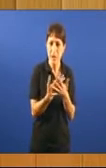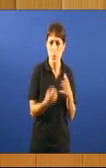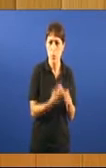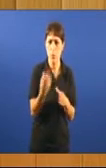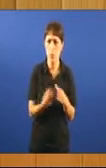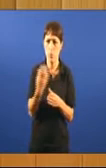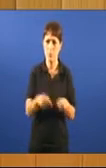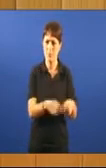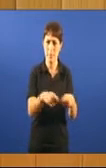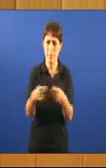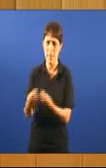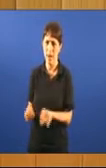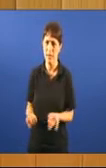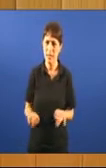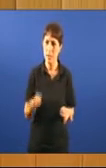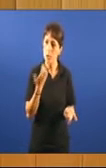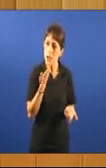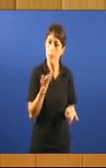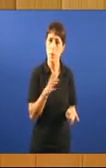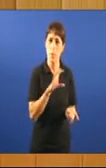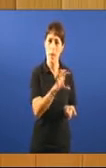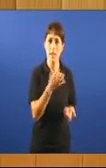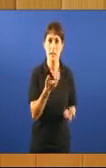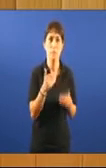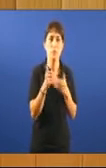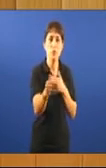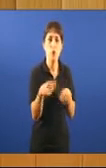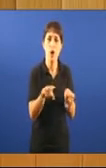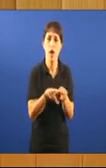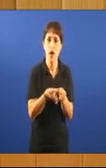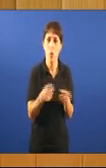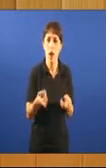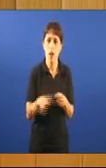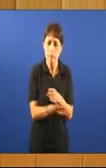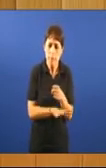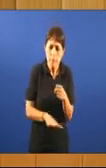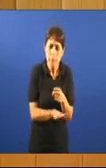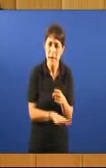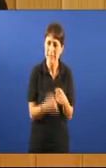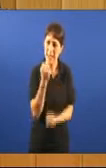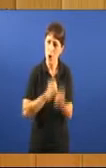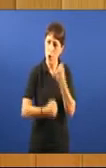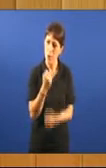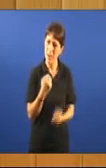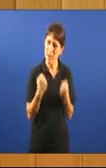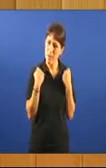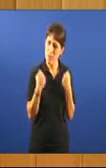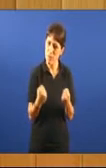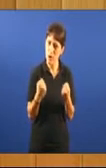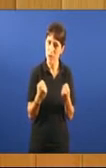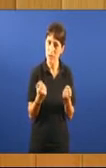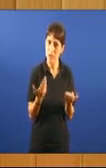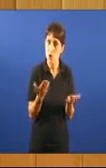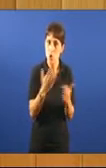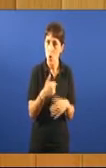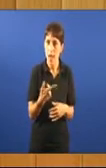hai país que poida construir o seu futuro sen unha base económica propia. E vostede é cómplice porque as